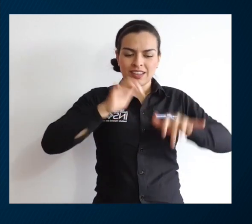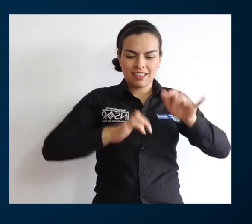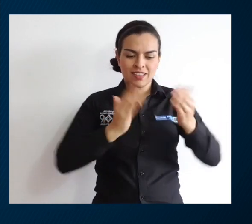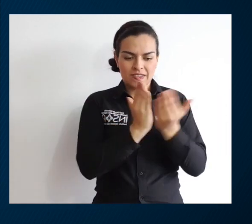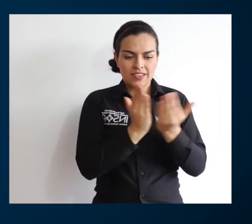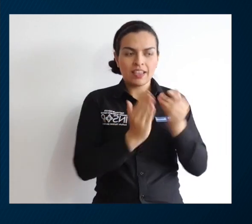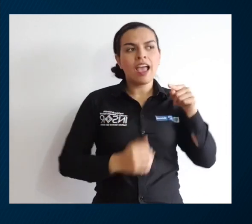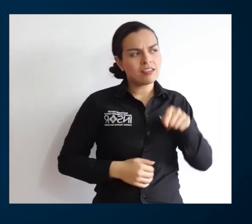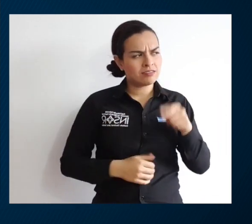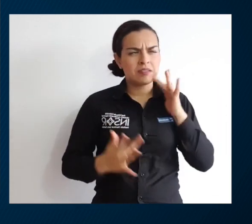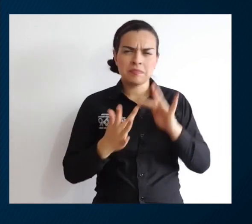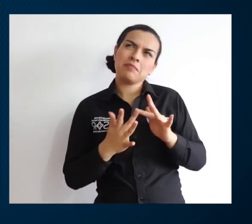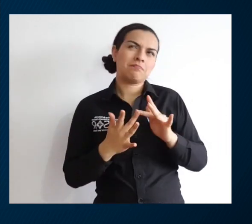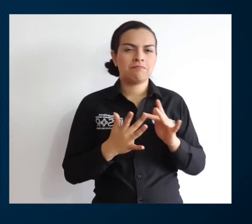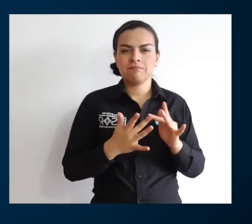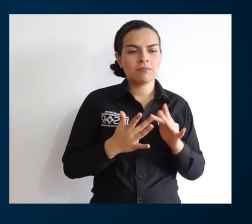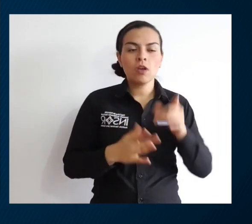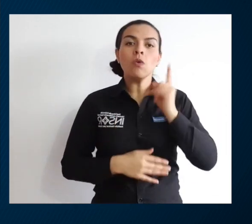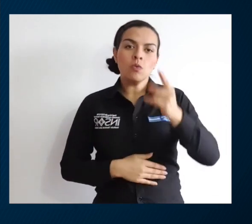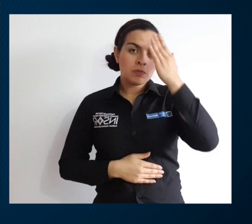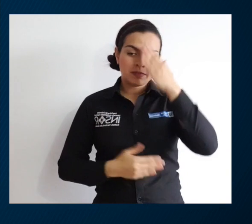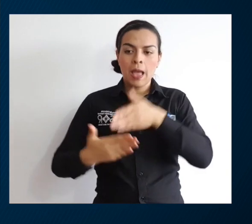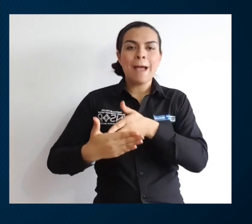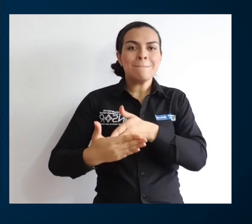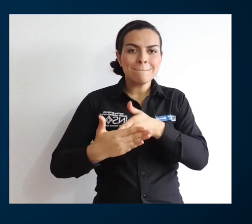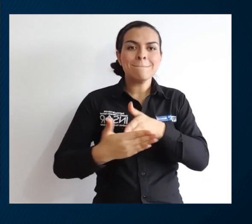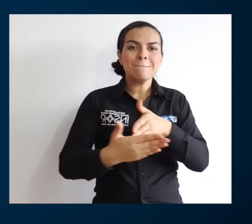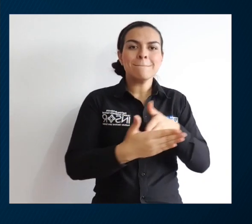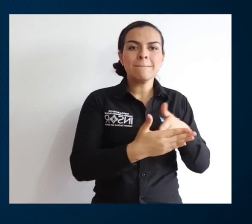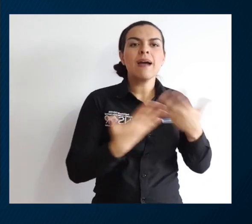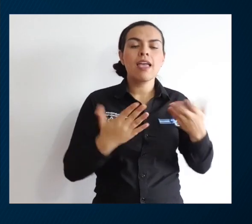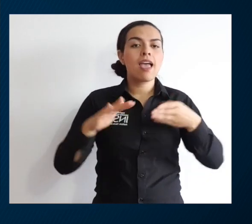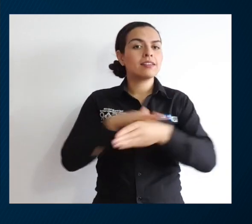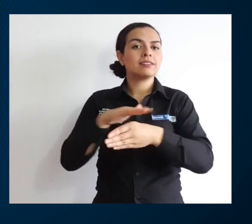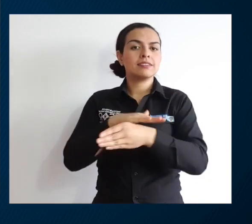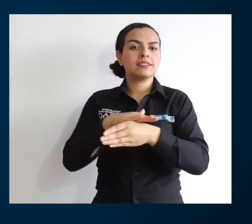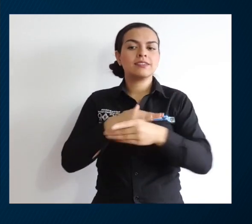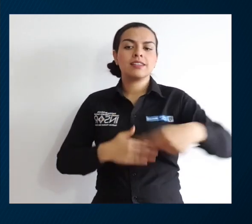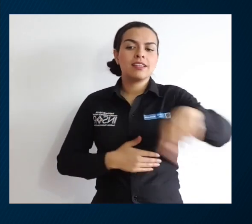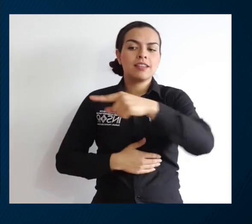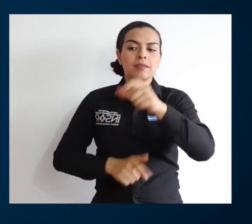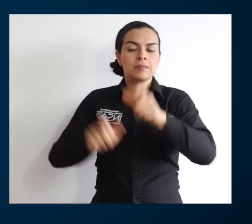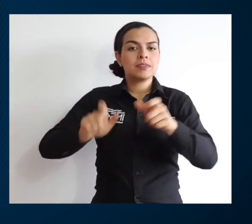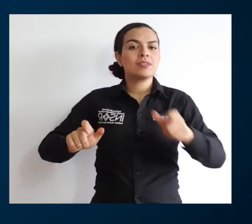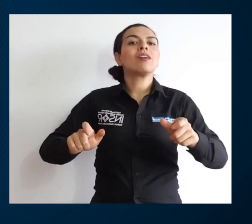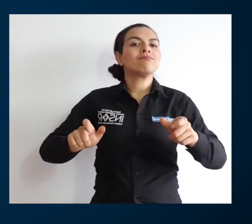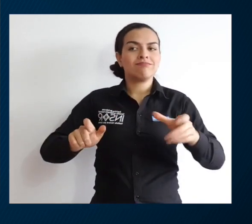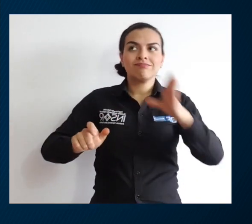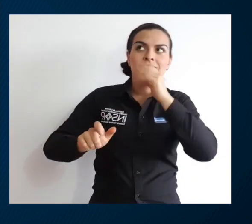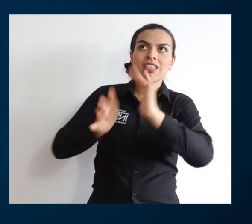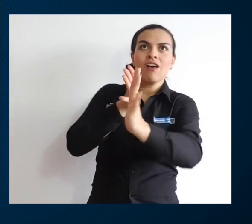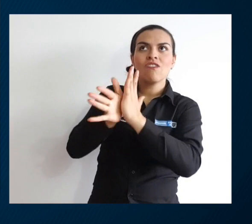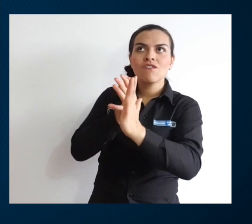asumir de manera exegética como venía planteada por la Secretaría de Educación, pues porque nos íbamos a encontrar con